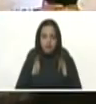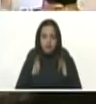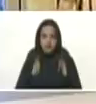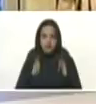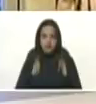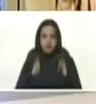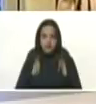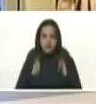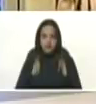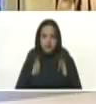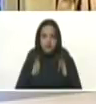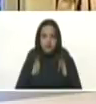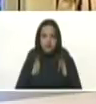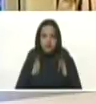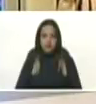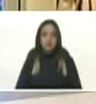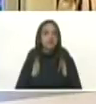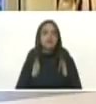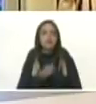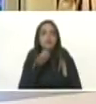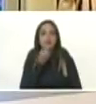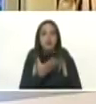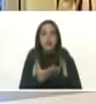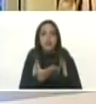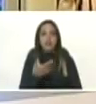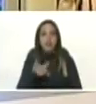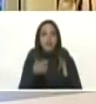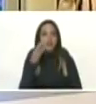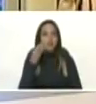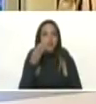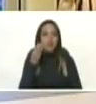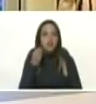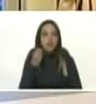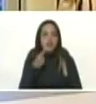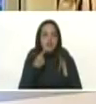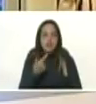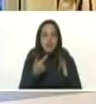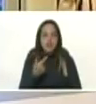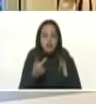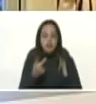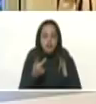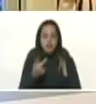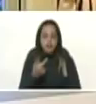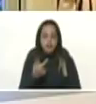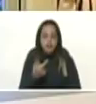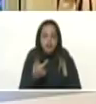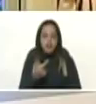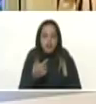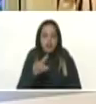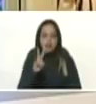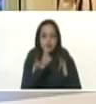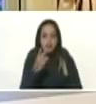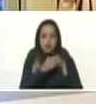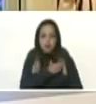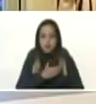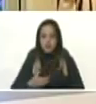Así es. Muy bien. Bueno, esto es una experiencia. Le estaba diciendo al vicepresidente de Economía,